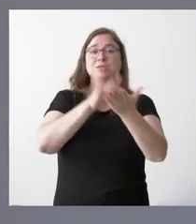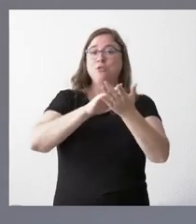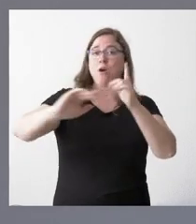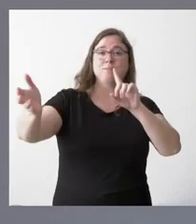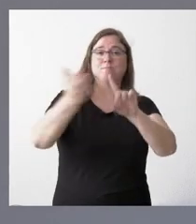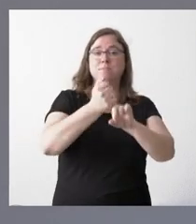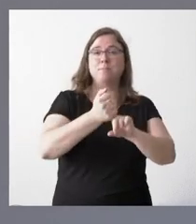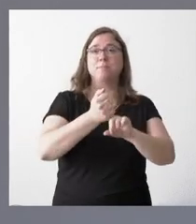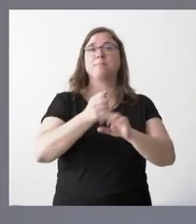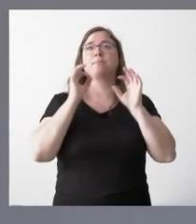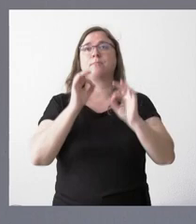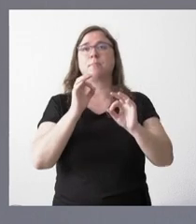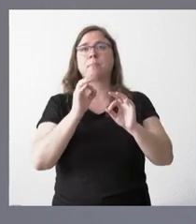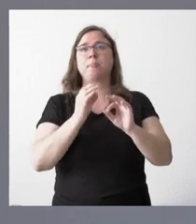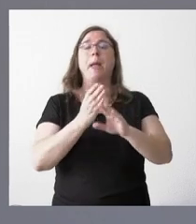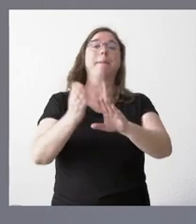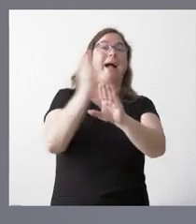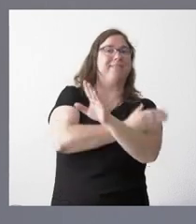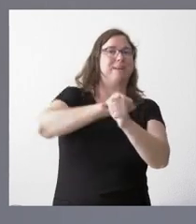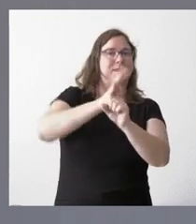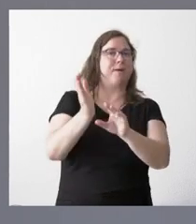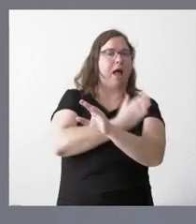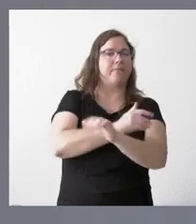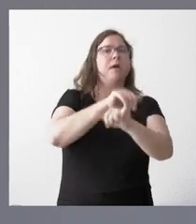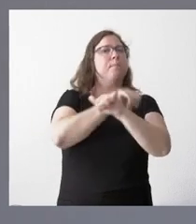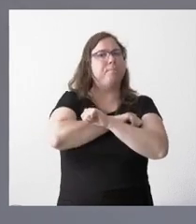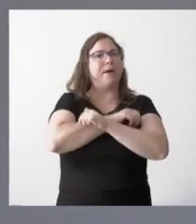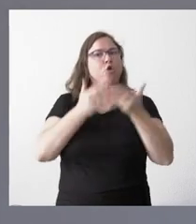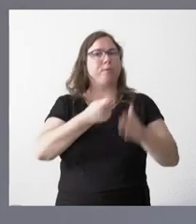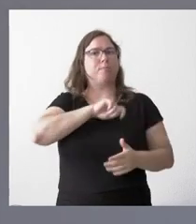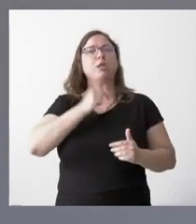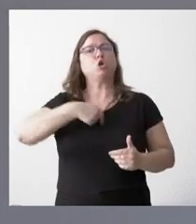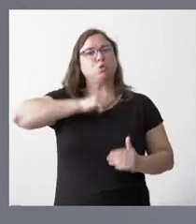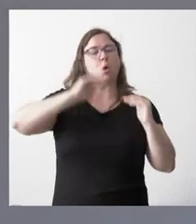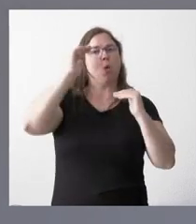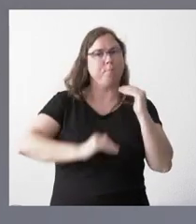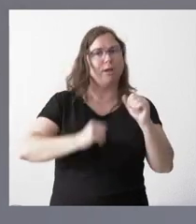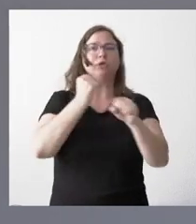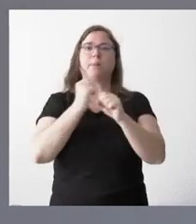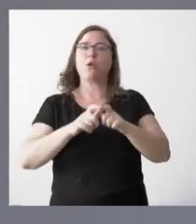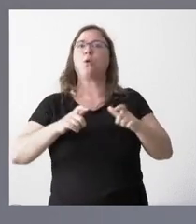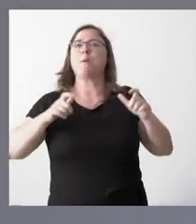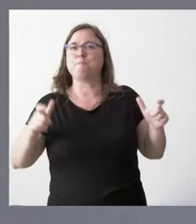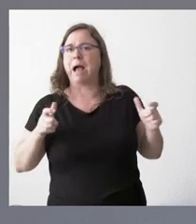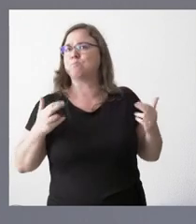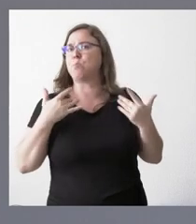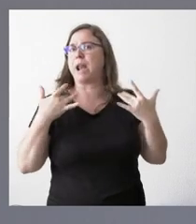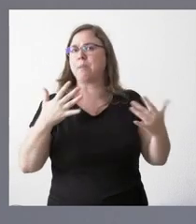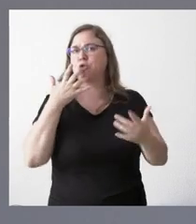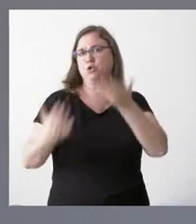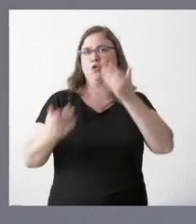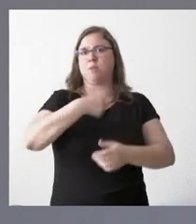nivel de PIB previo a la pandemia, que tenemos menos paro que la media española, que está aumentando el número de ocupados a mayor velocidad que en el